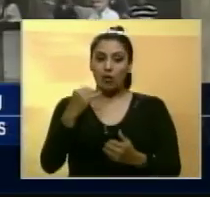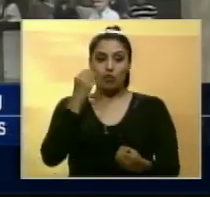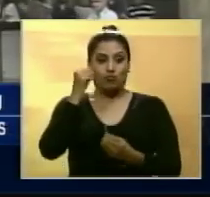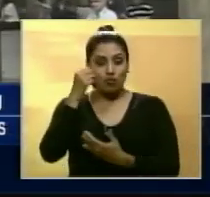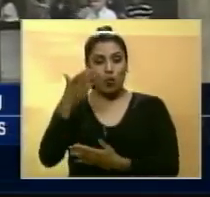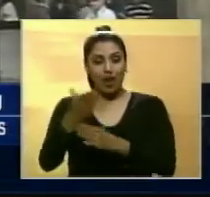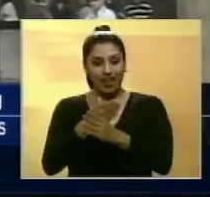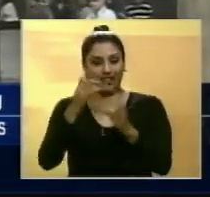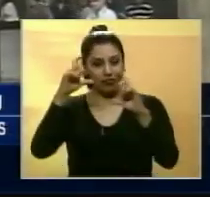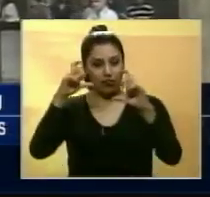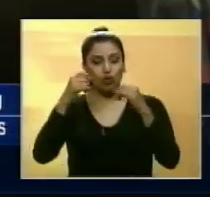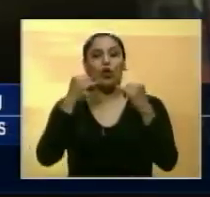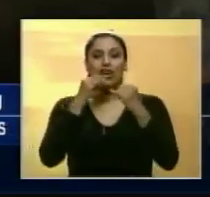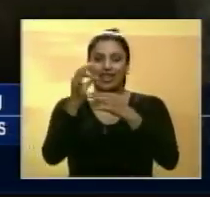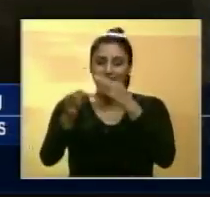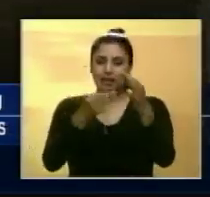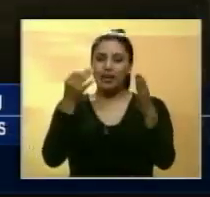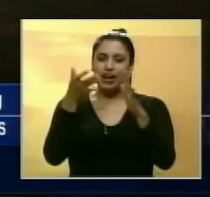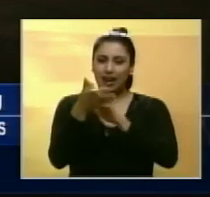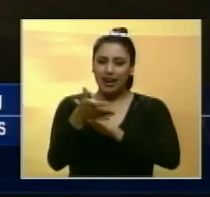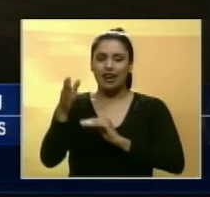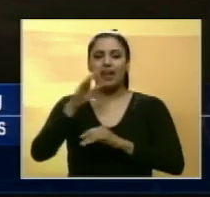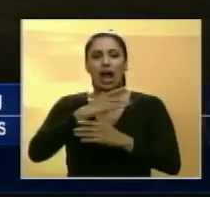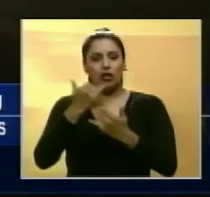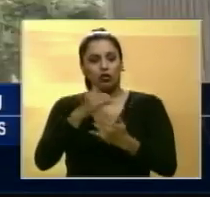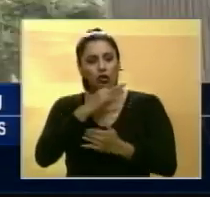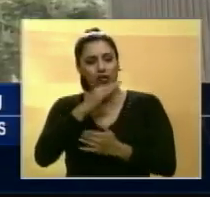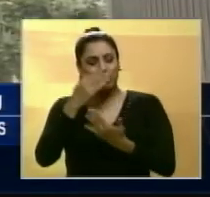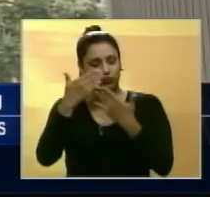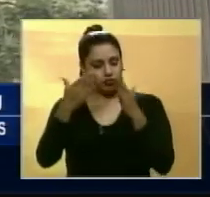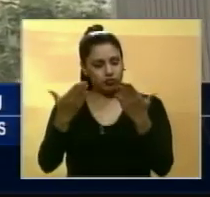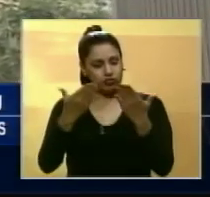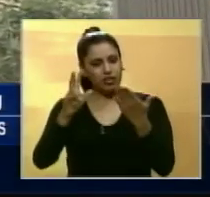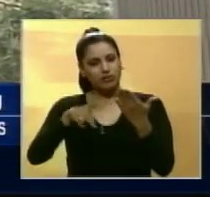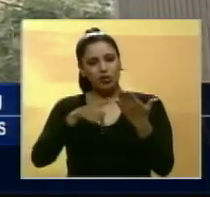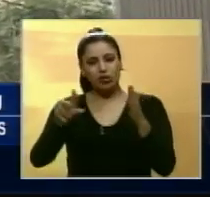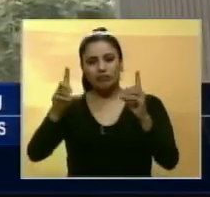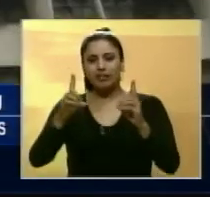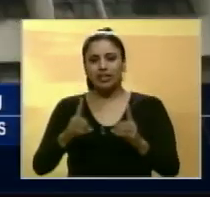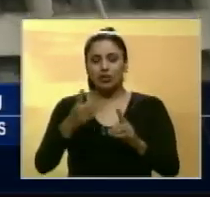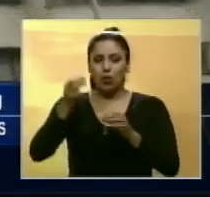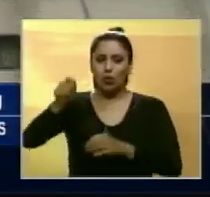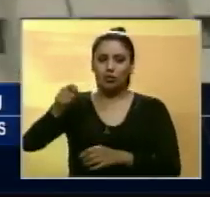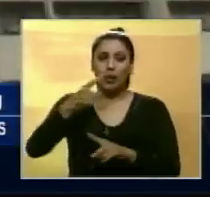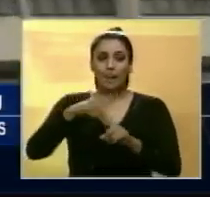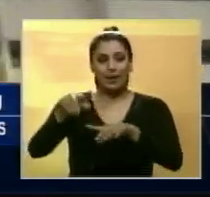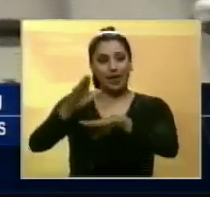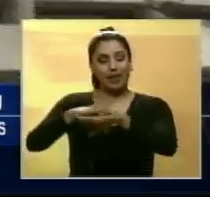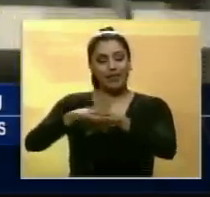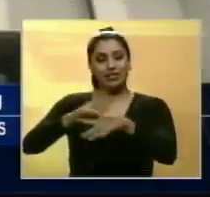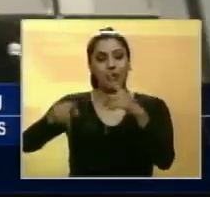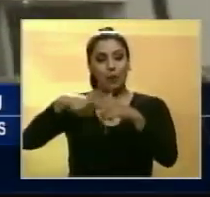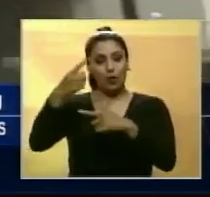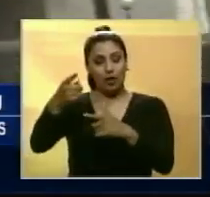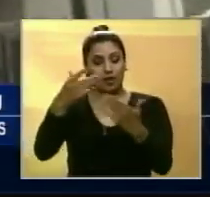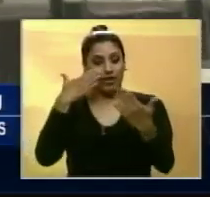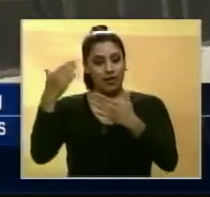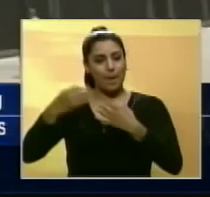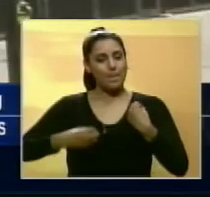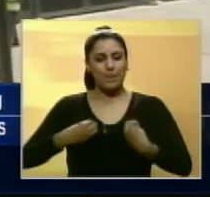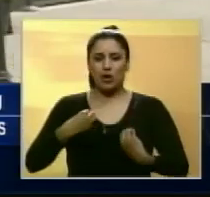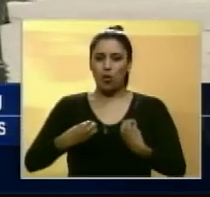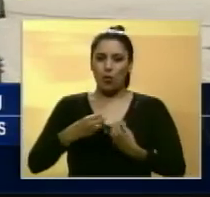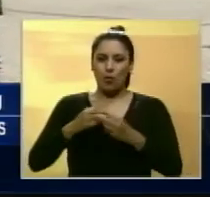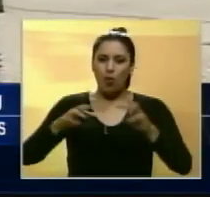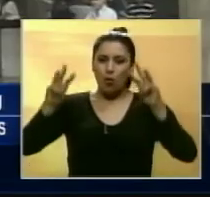Shamdasani explicó que el alto comisionado aún está estudiando en detalle la decisión del alto tribunal, pero ya advirtió que para la entidad es preocupante